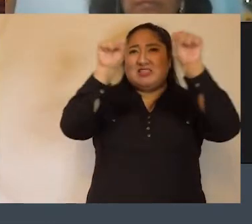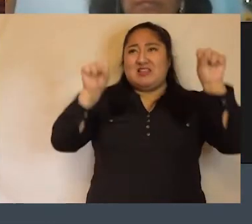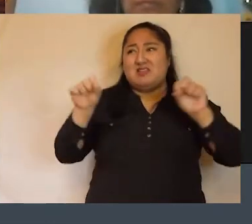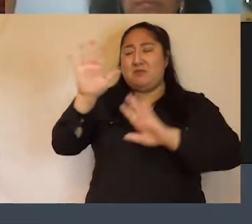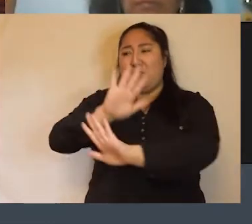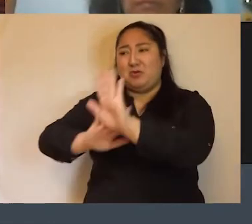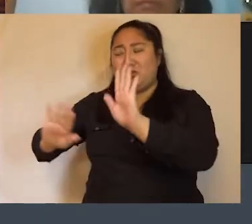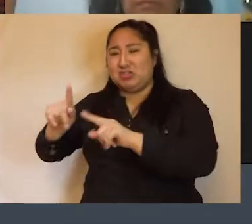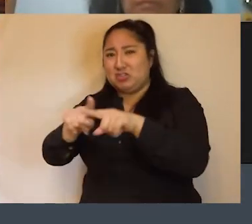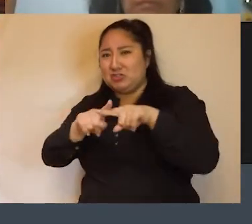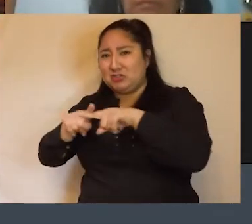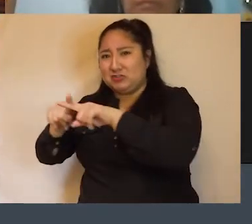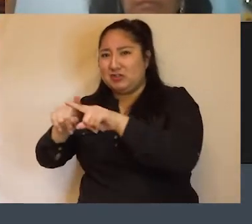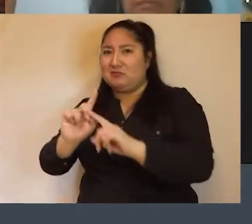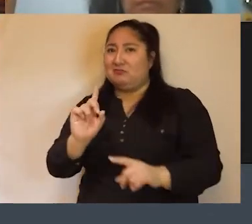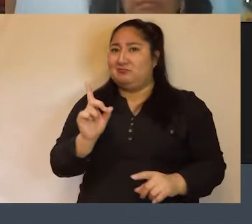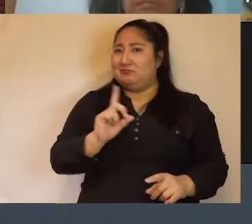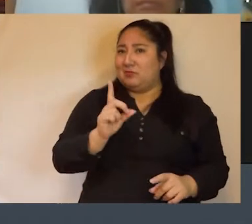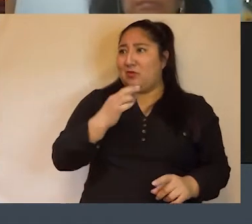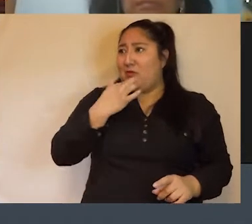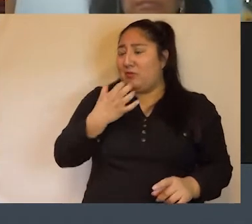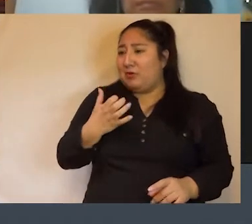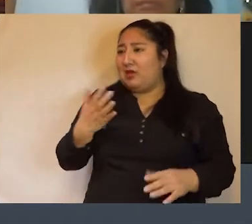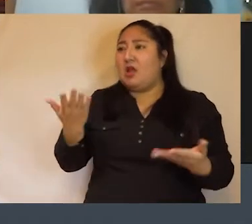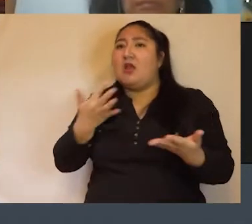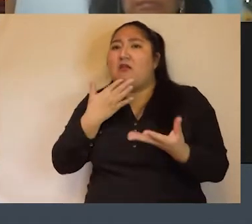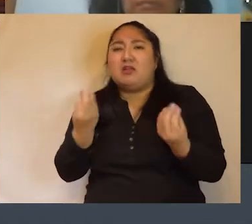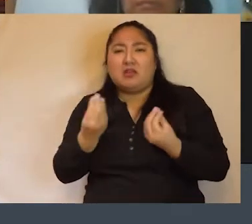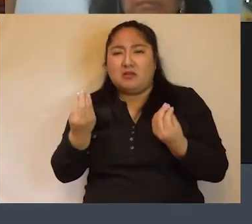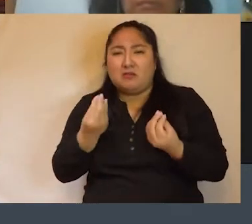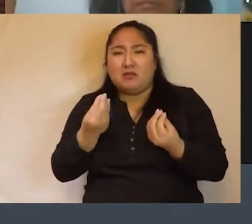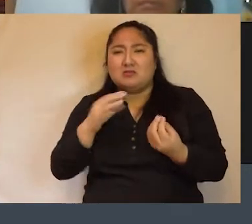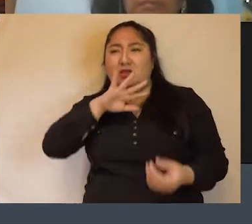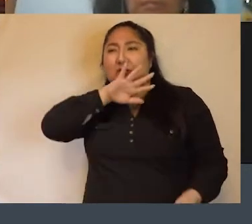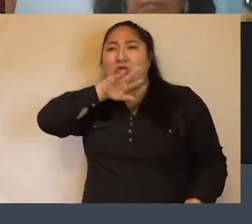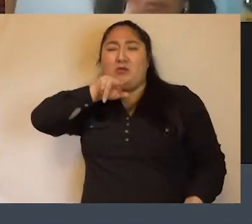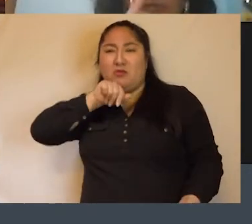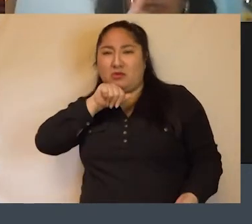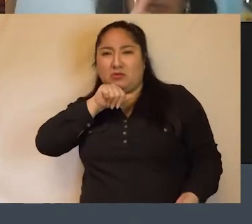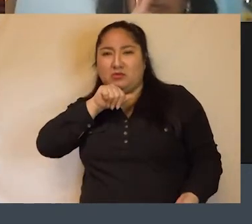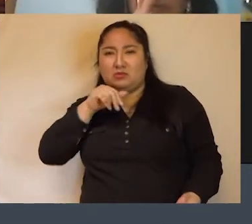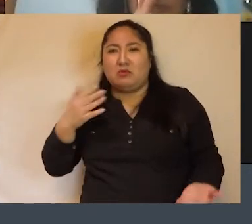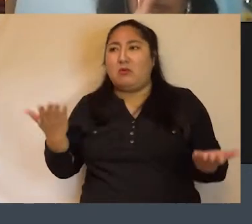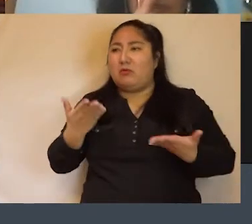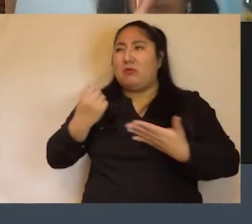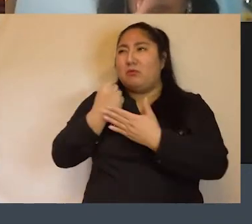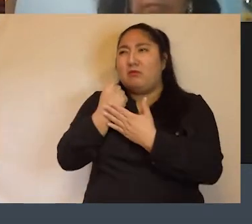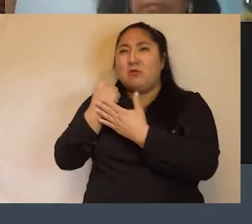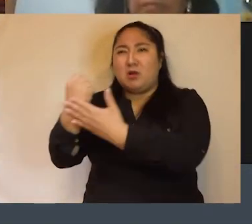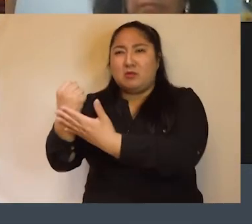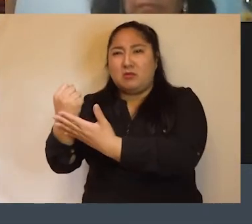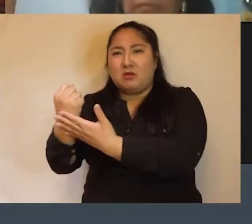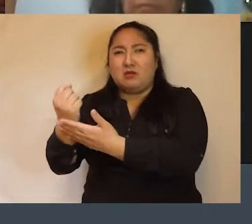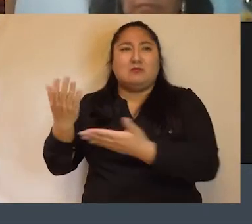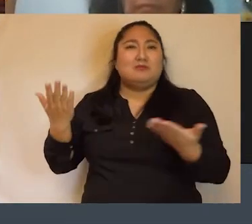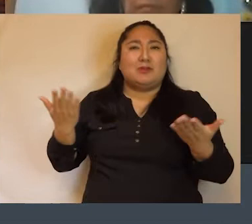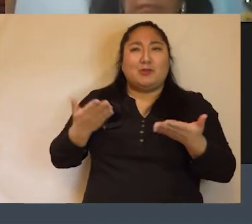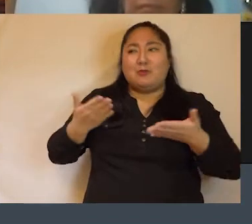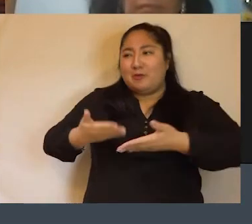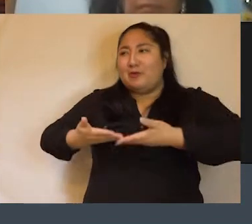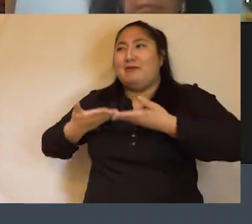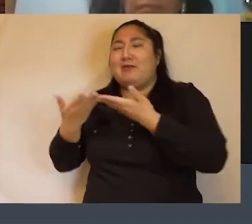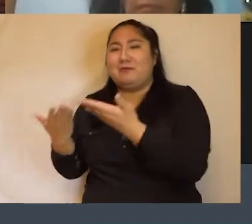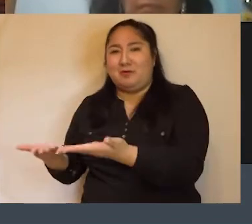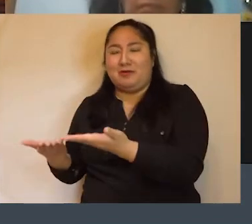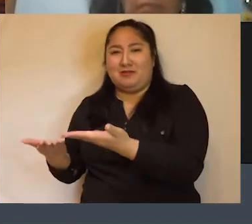protección social, no se hace cargo del problema de la tercera edad y de cómo vamos a proveerles como